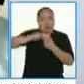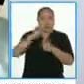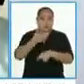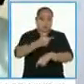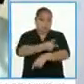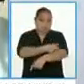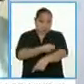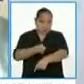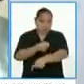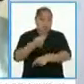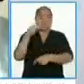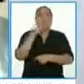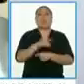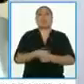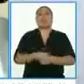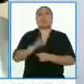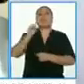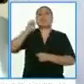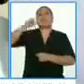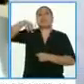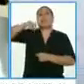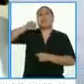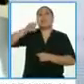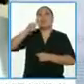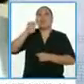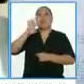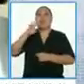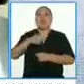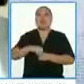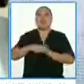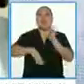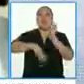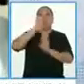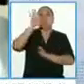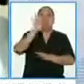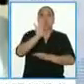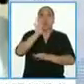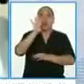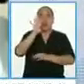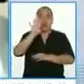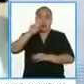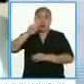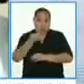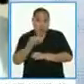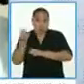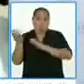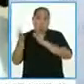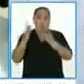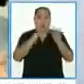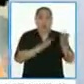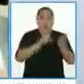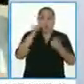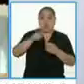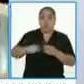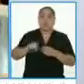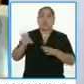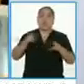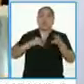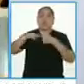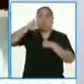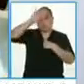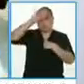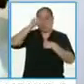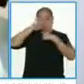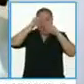mientras que SINADEF está reportando ya más de 94.000 muertes por COVID. Esto en base a un análisis del Centro Nacional de